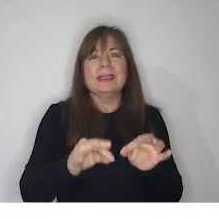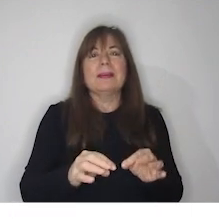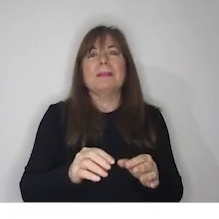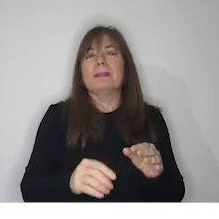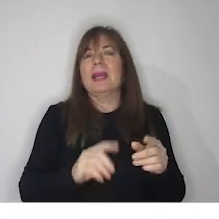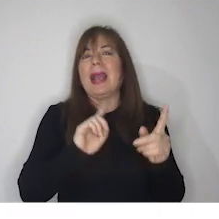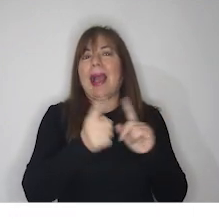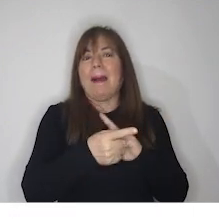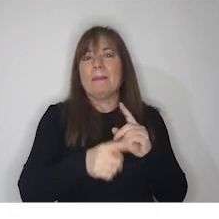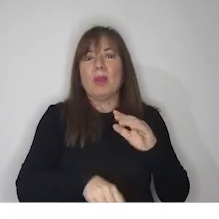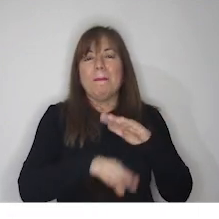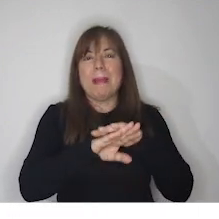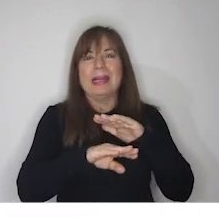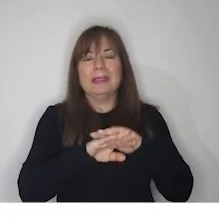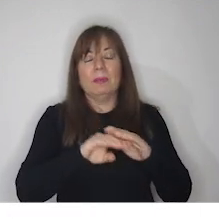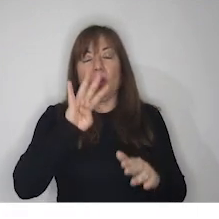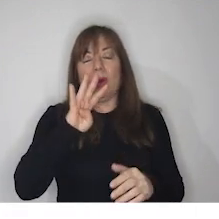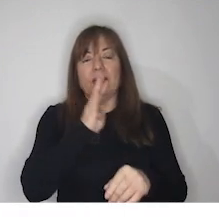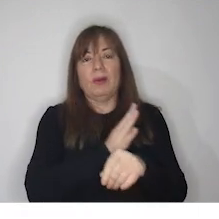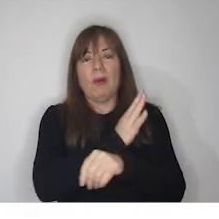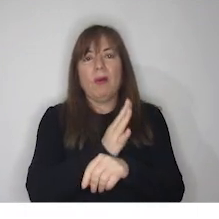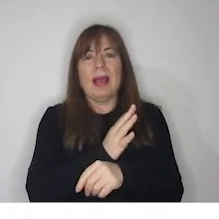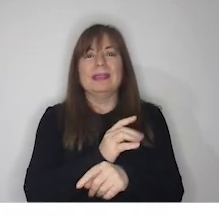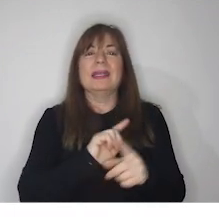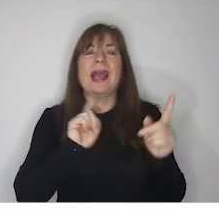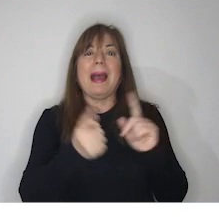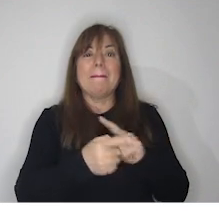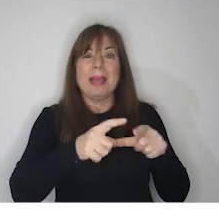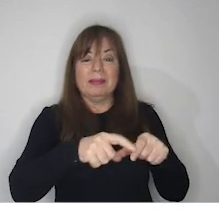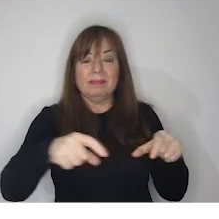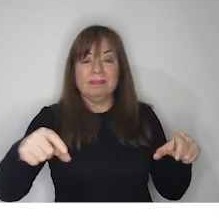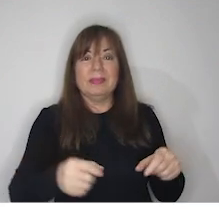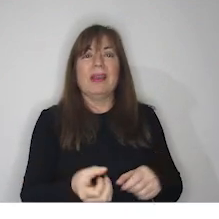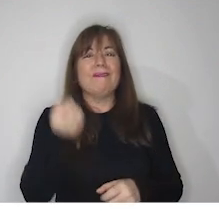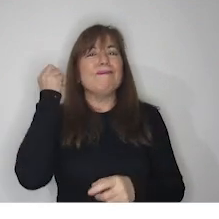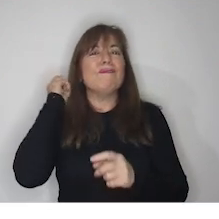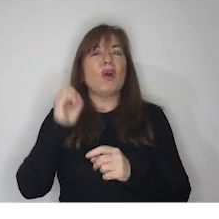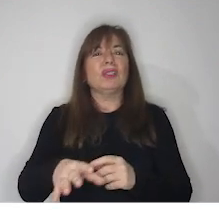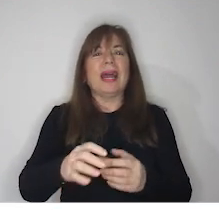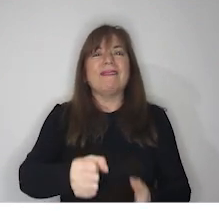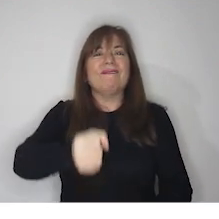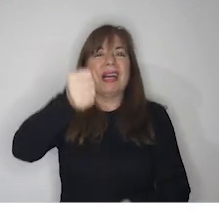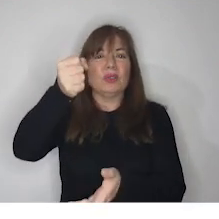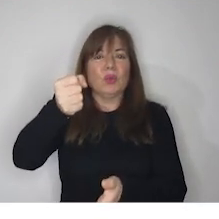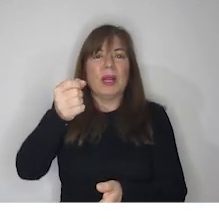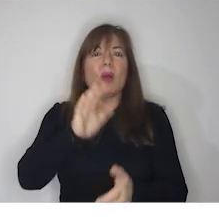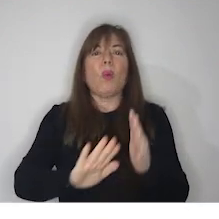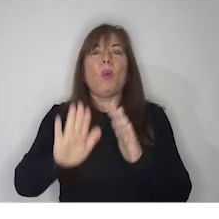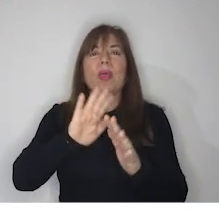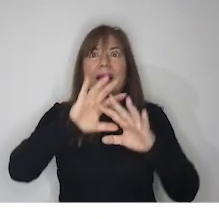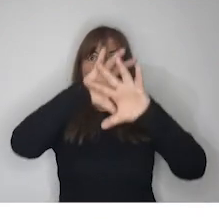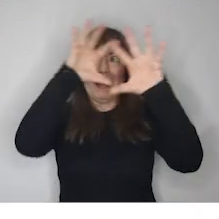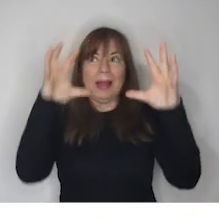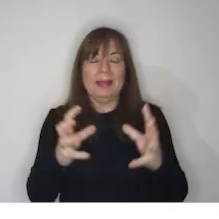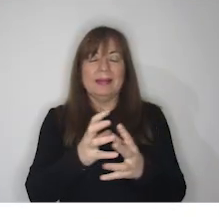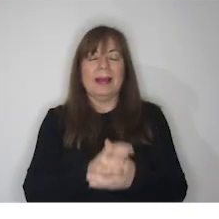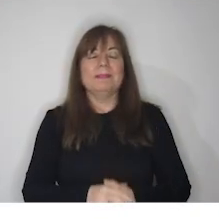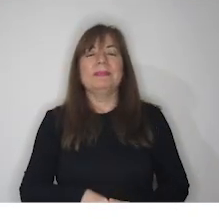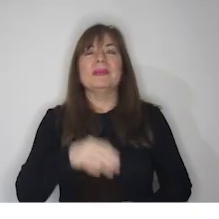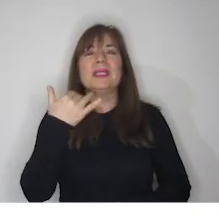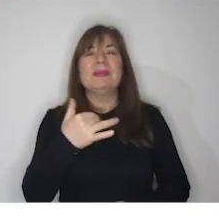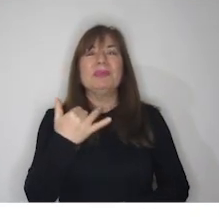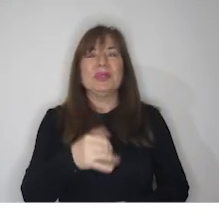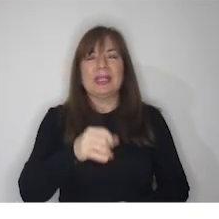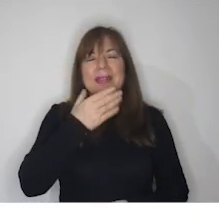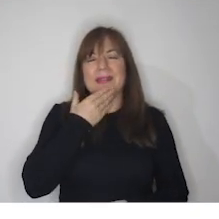horas. Al cambiar las toallas higiénicas hay que tirarlas al basurero, cuida al planeta. También es importante que